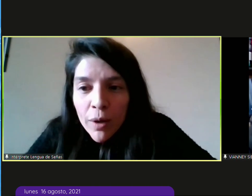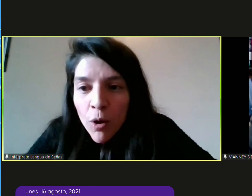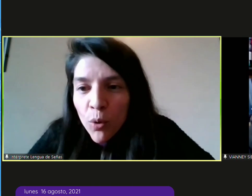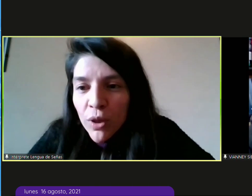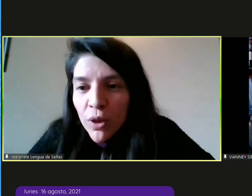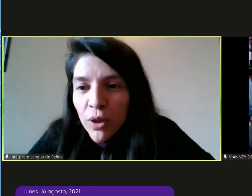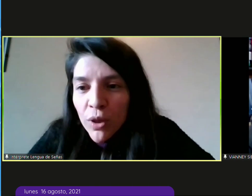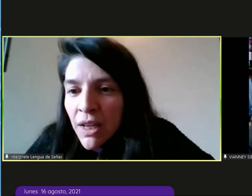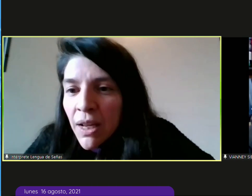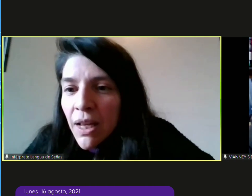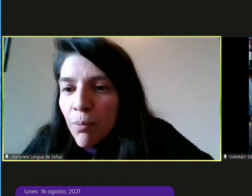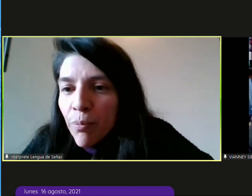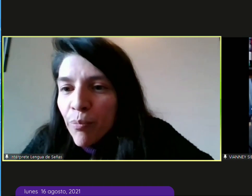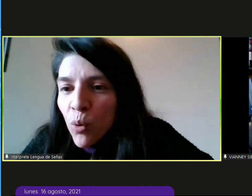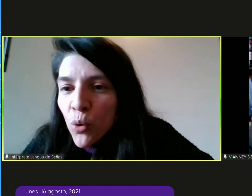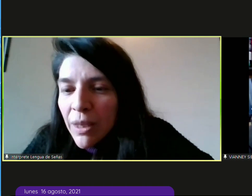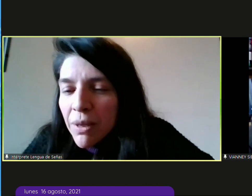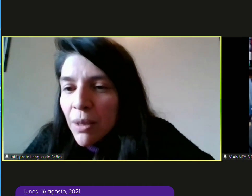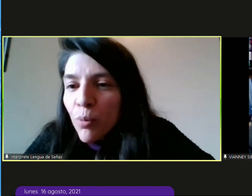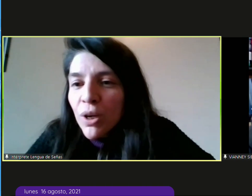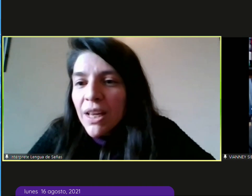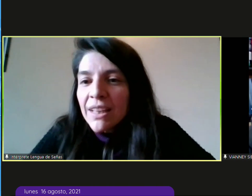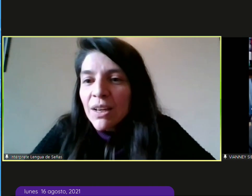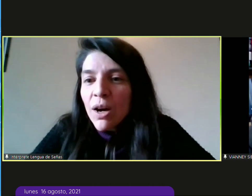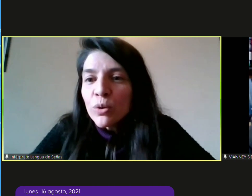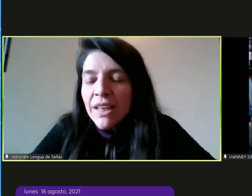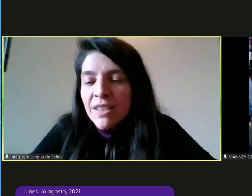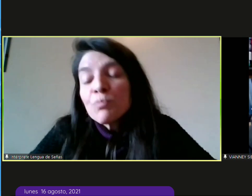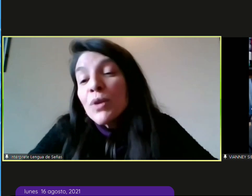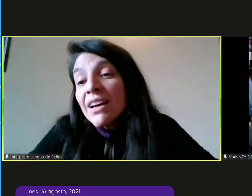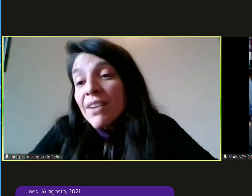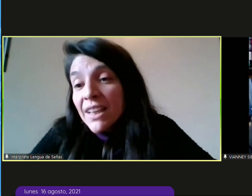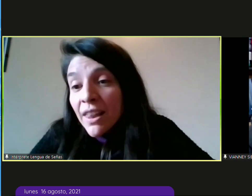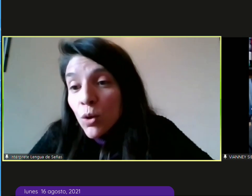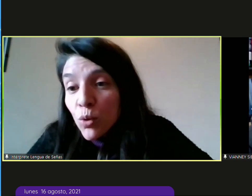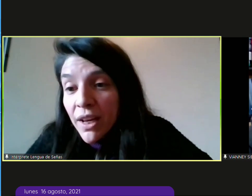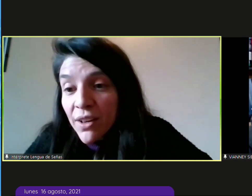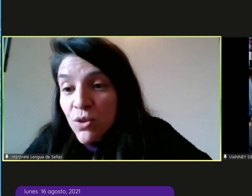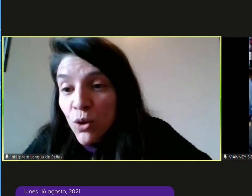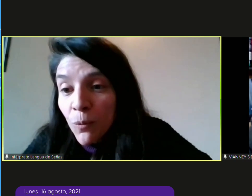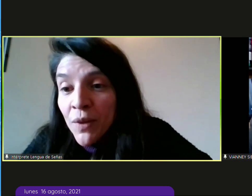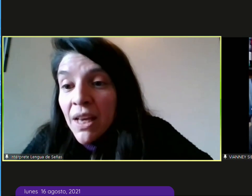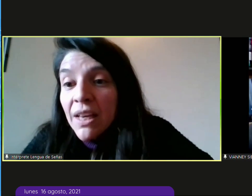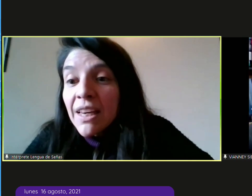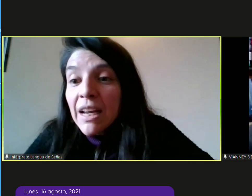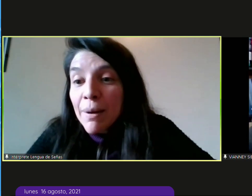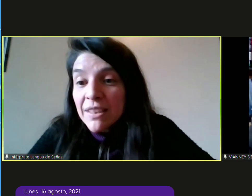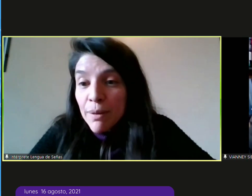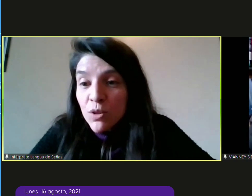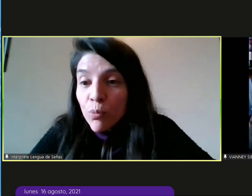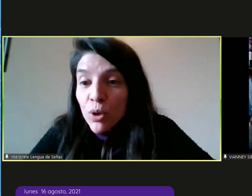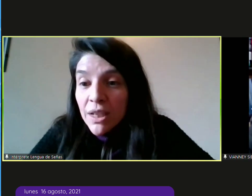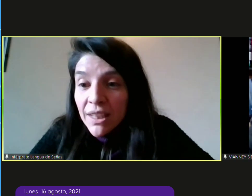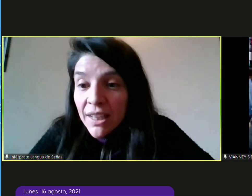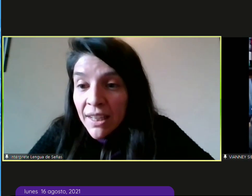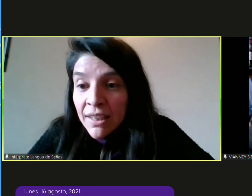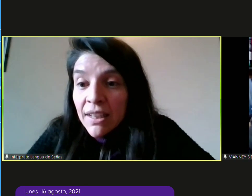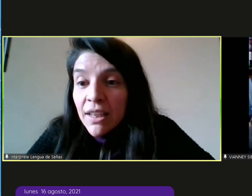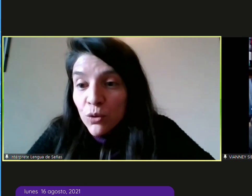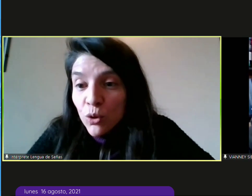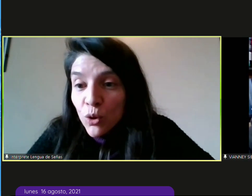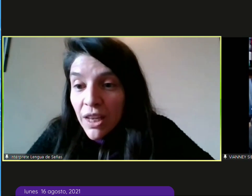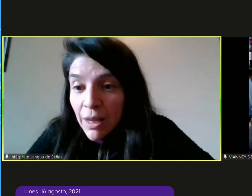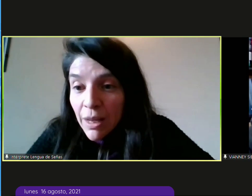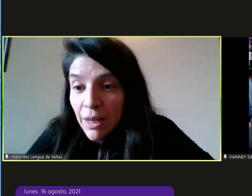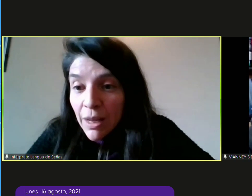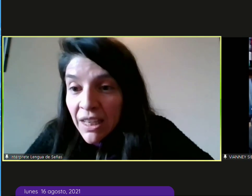no hemos podido, justamente por esta ausencia, por estas barreras de comunicación y la participación política